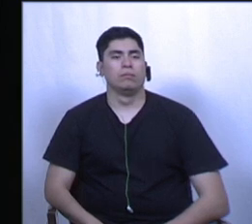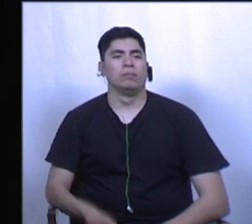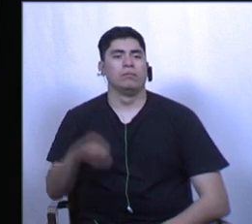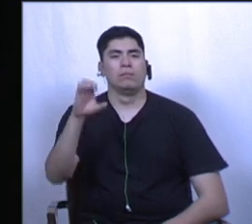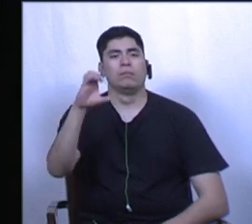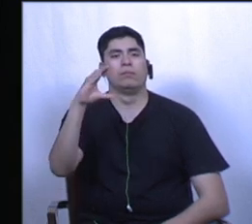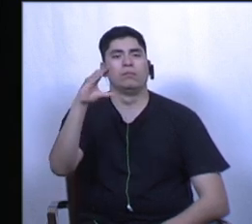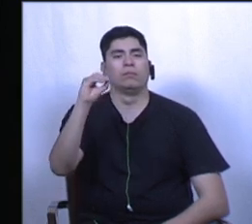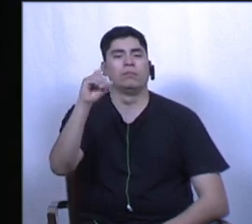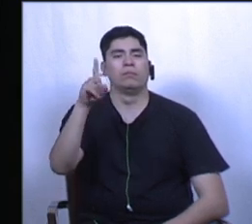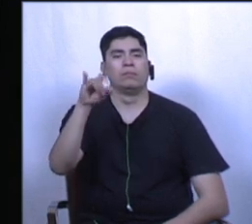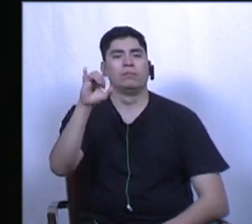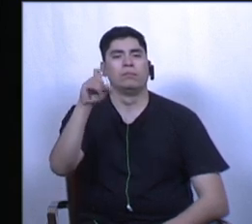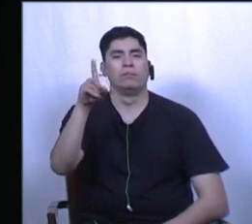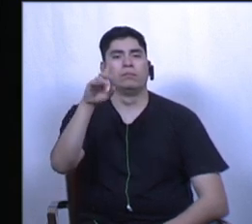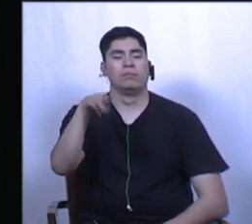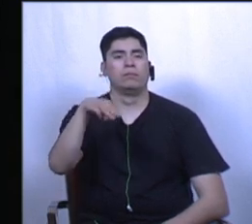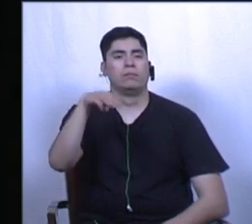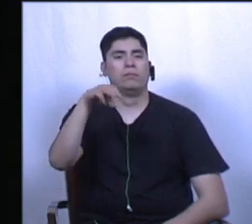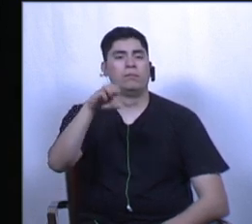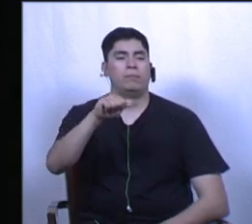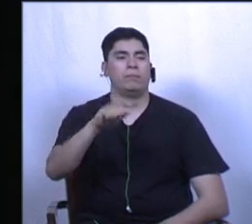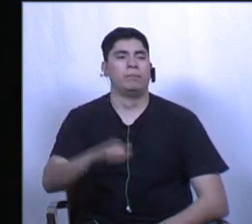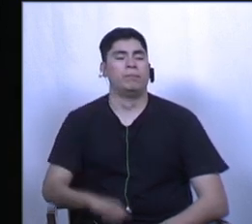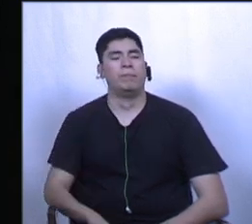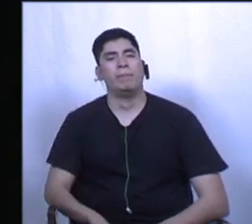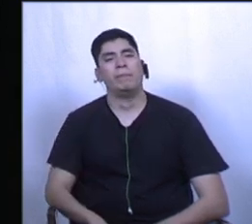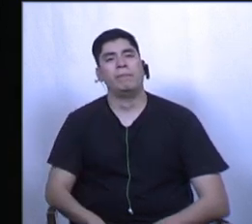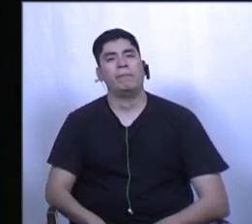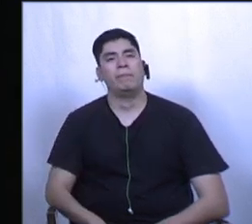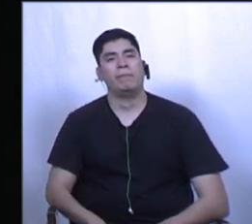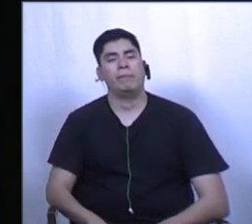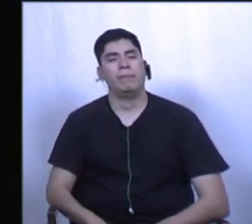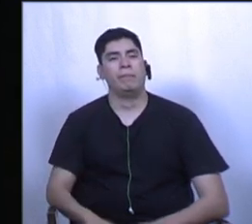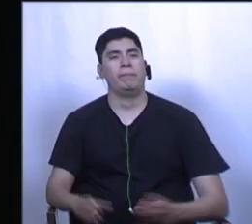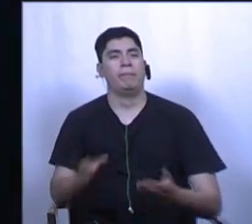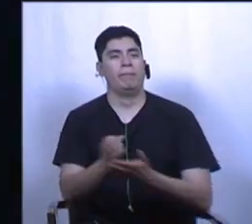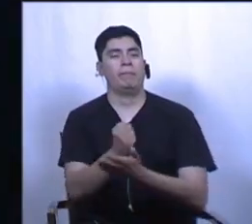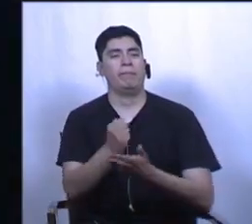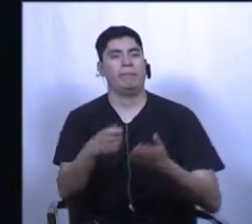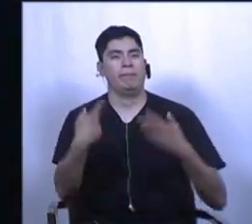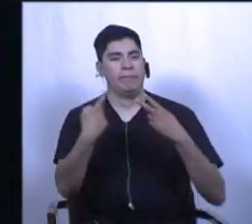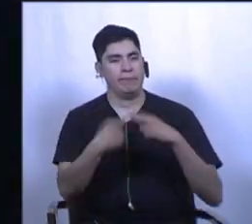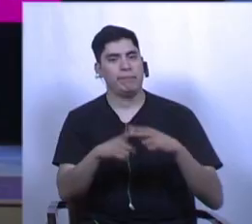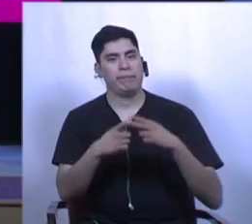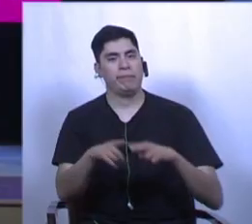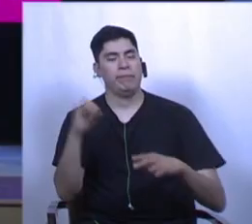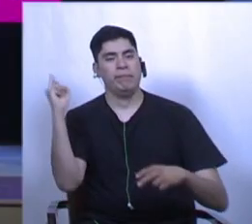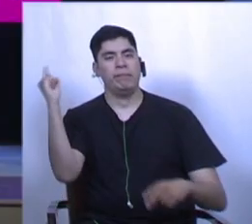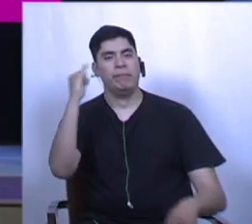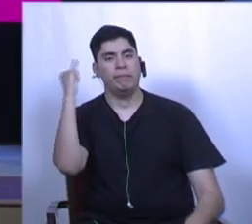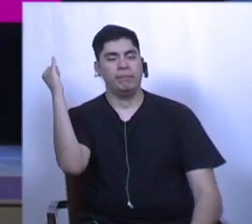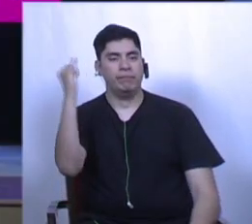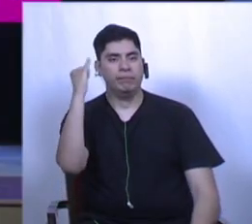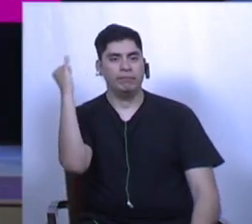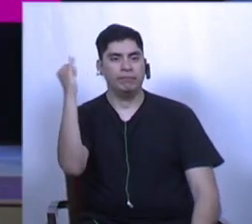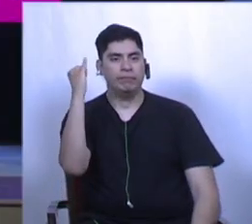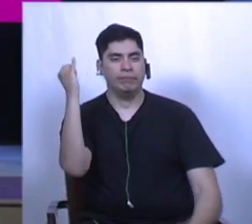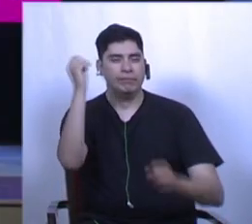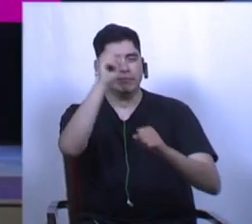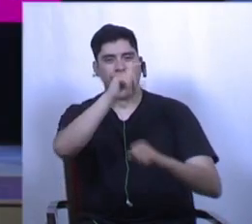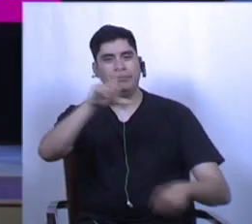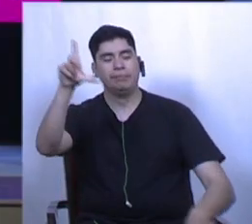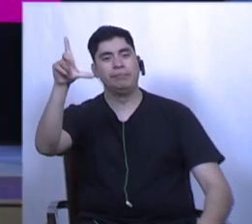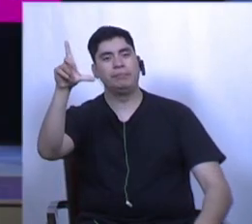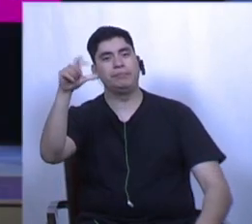ecosistema. Lo que debemos hacer al momento de tomar técnicas independientes, en vez de hacer crecer